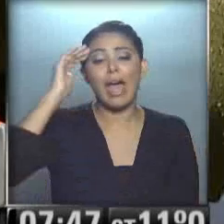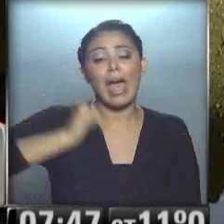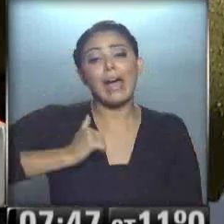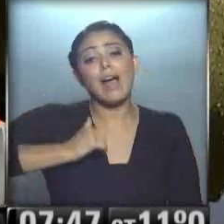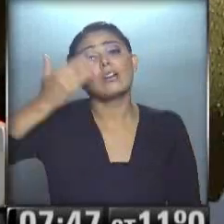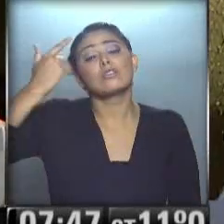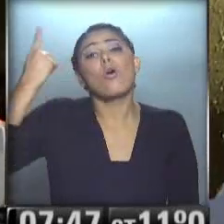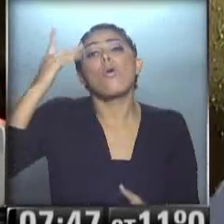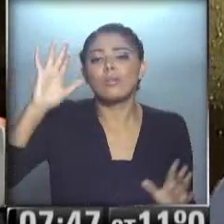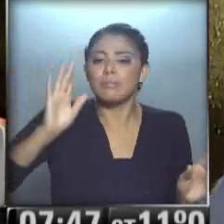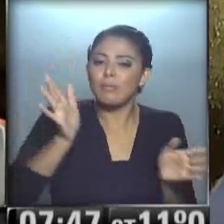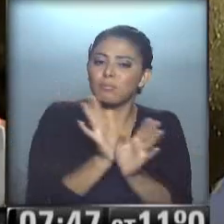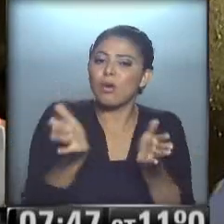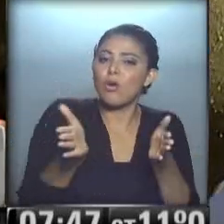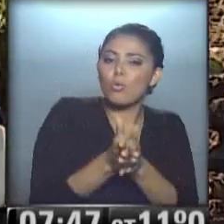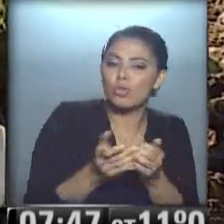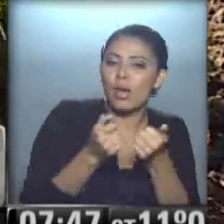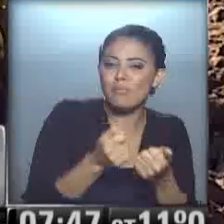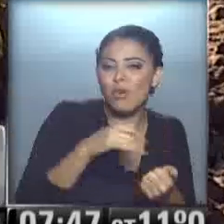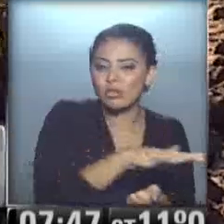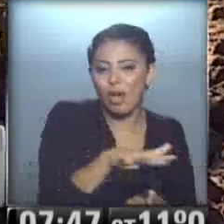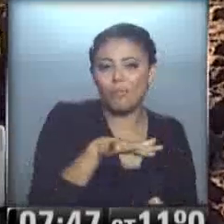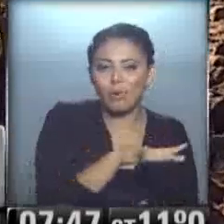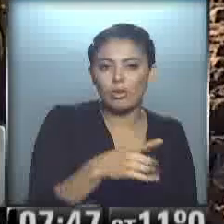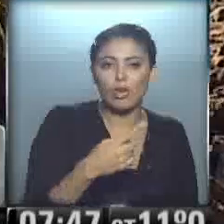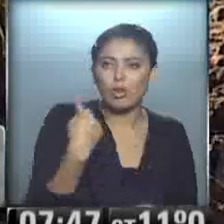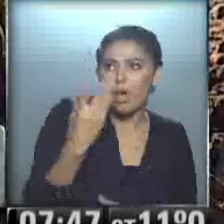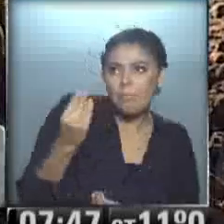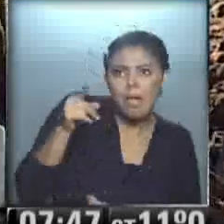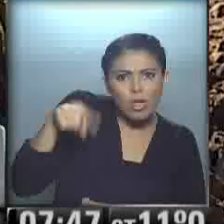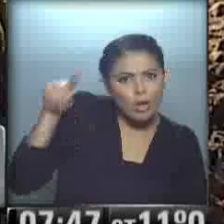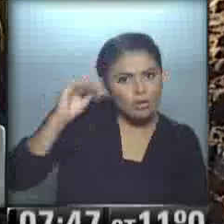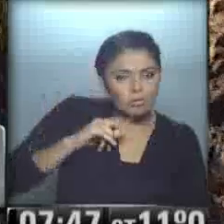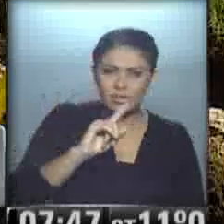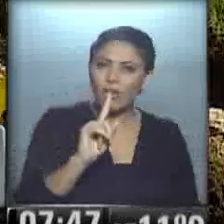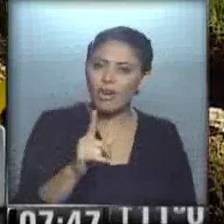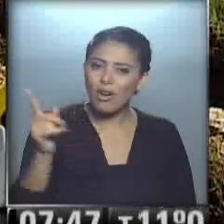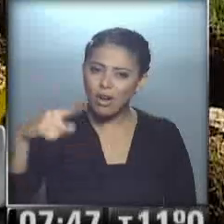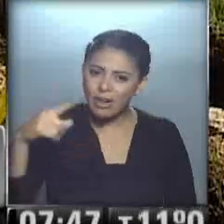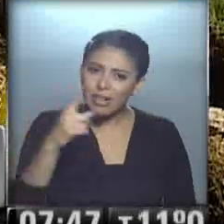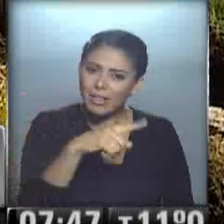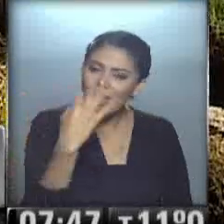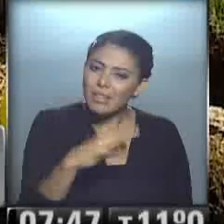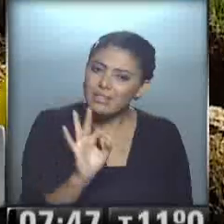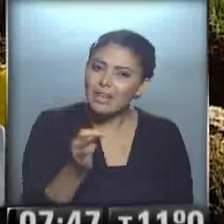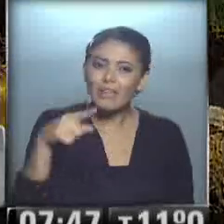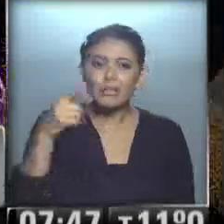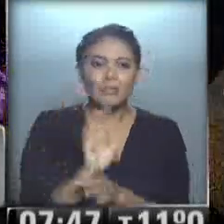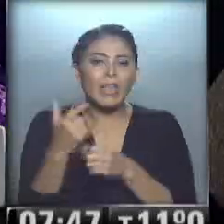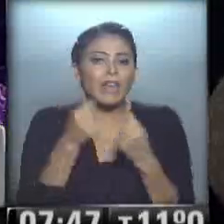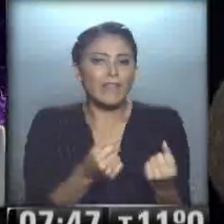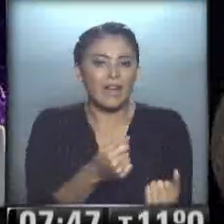vez esté bien cerca del pueblo, que no haya que tenerles miedo, que sepan que están para